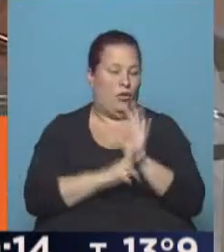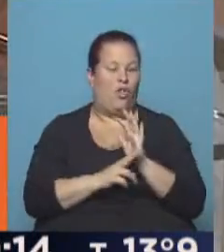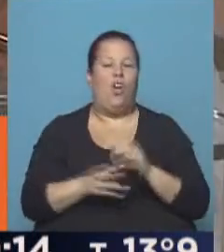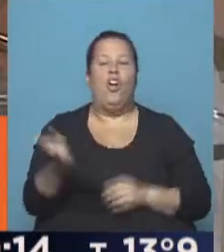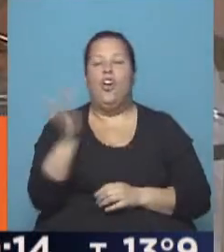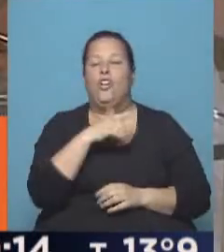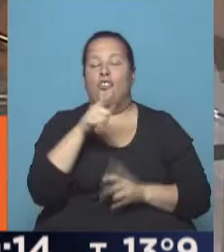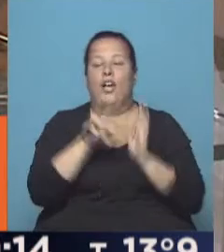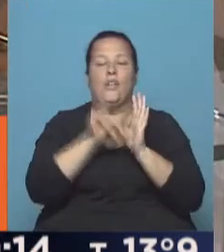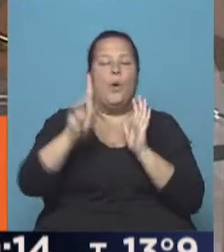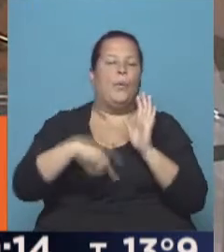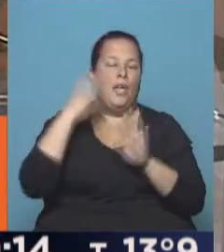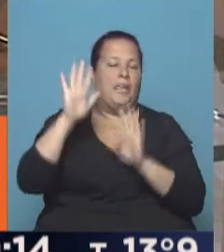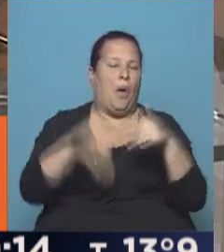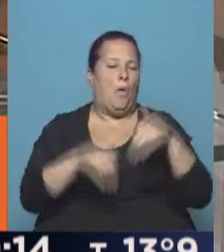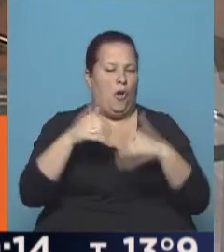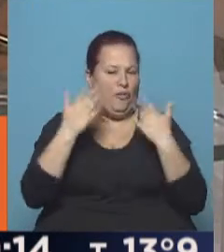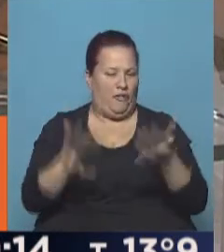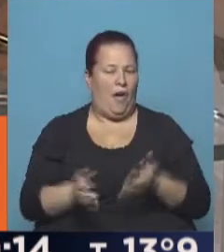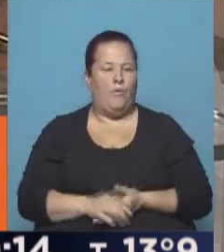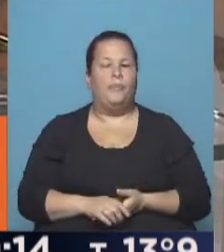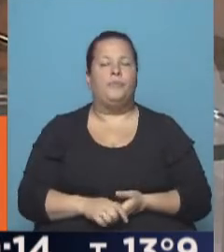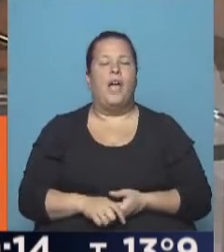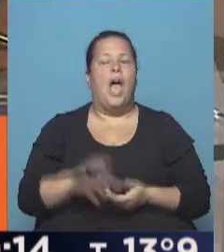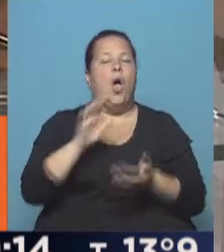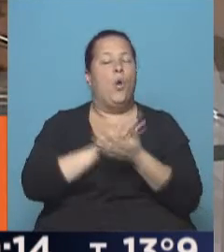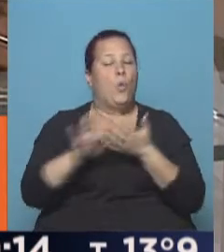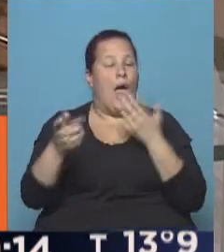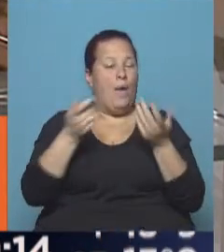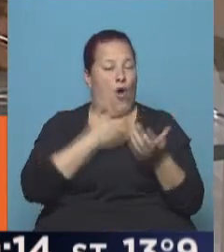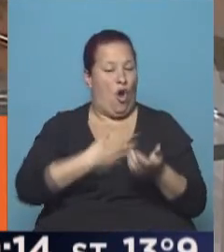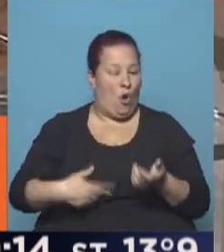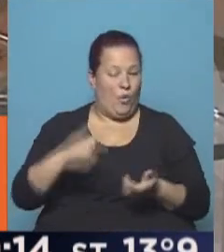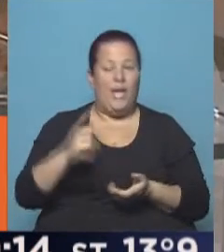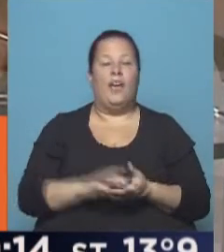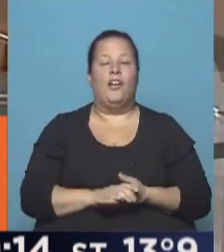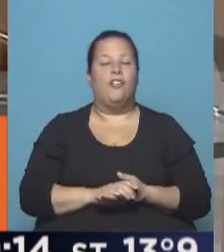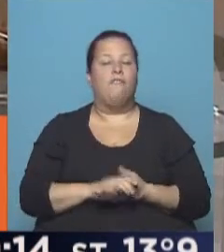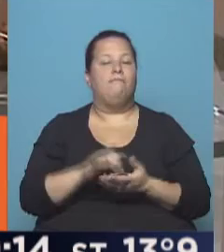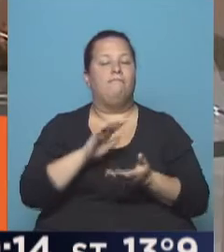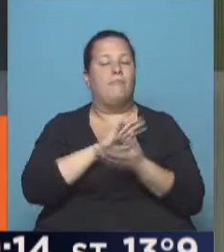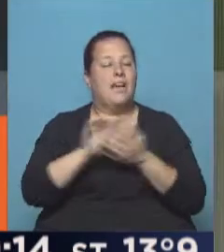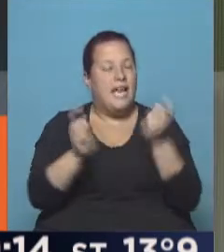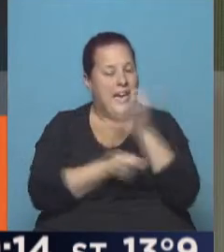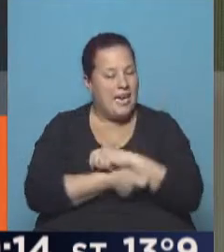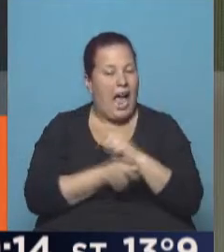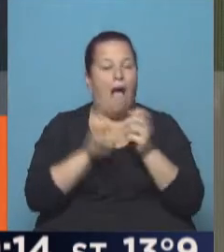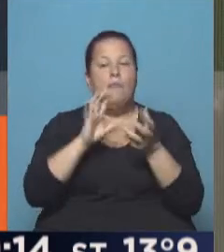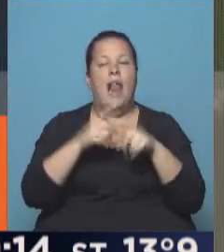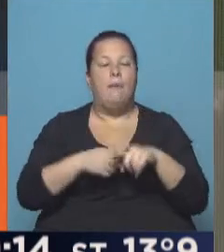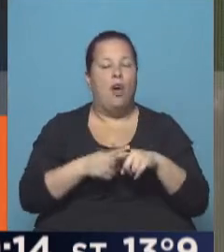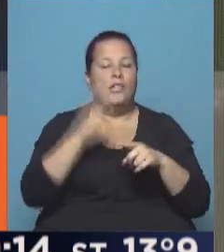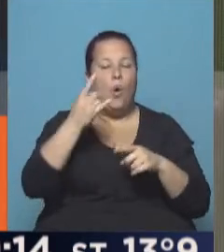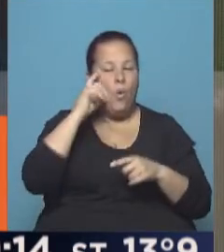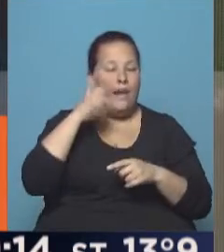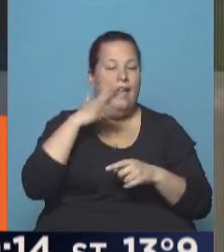estas resoluciones vinieron siendo votadas a favor. Con la nueva administración hubo un cambio dentro de la política en